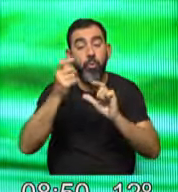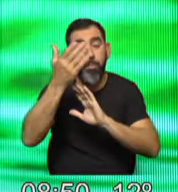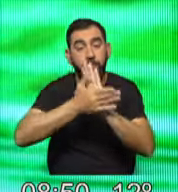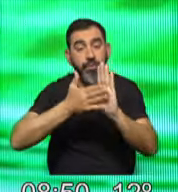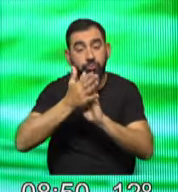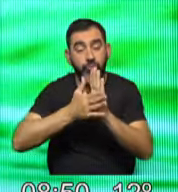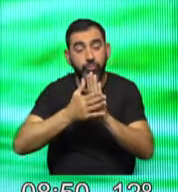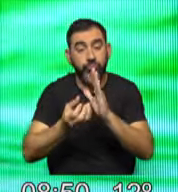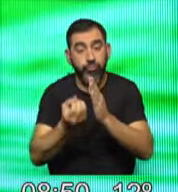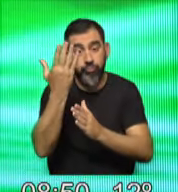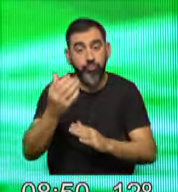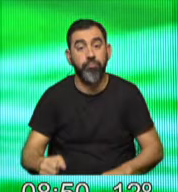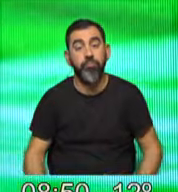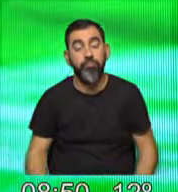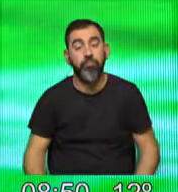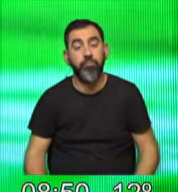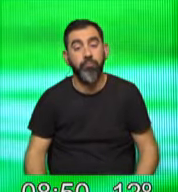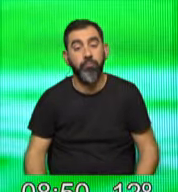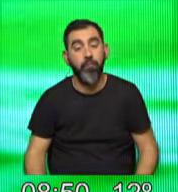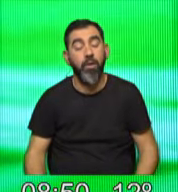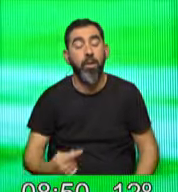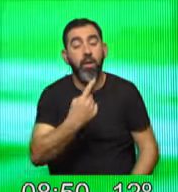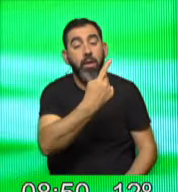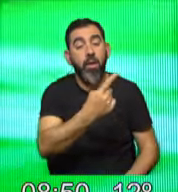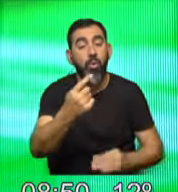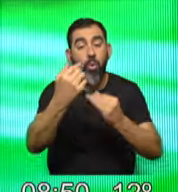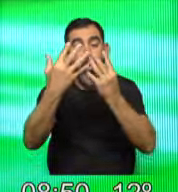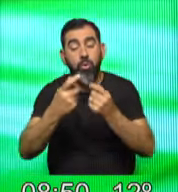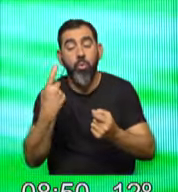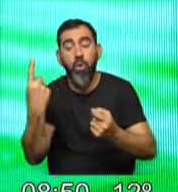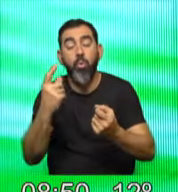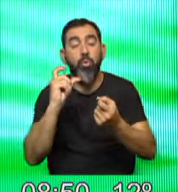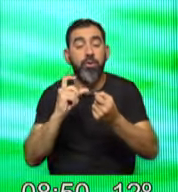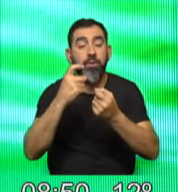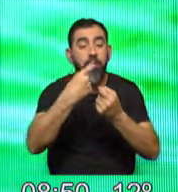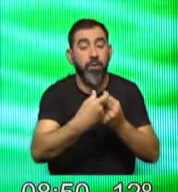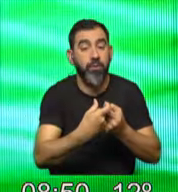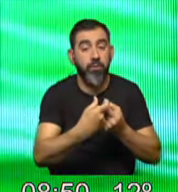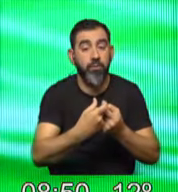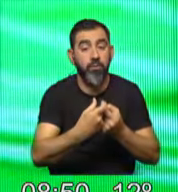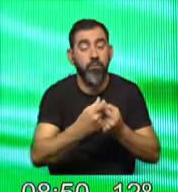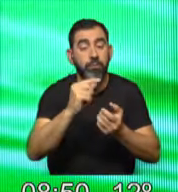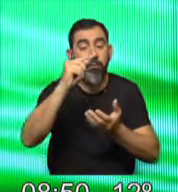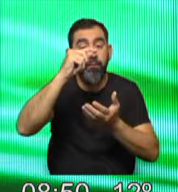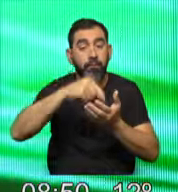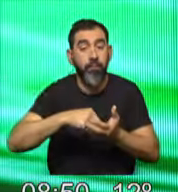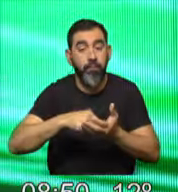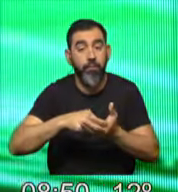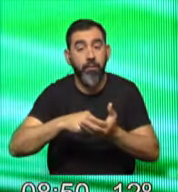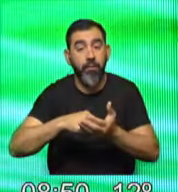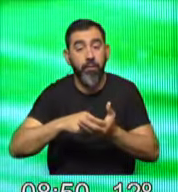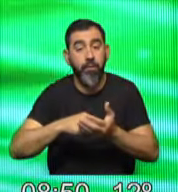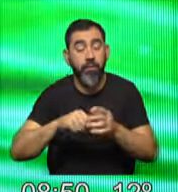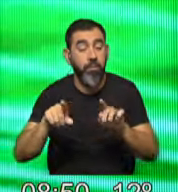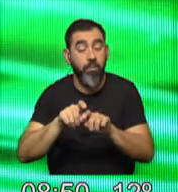y y bueno seguramente que en cada organización en cada gremio en primer lugar se atenderán la firma necesarias de la